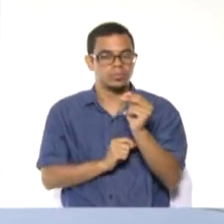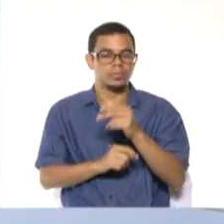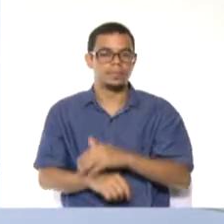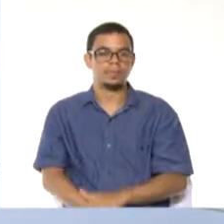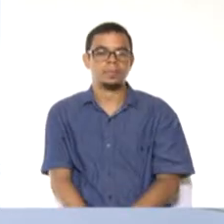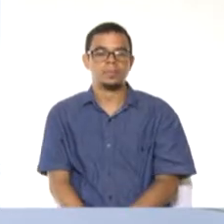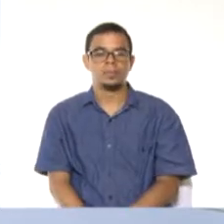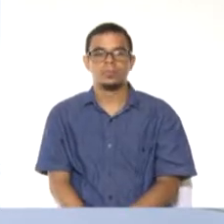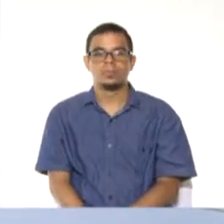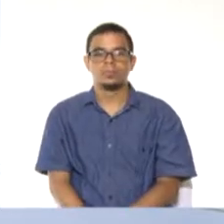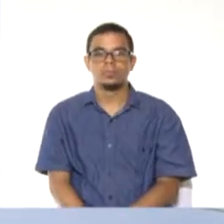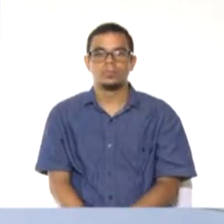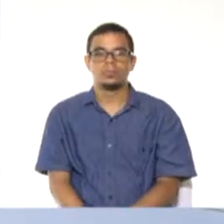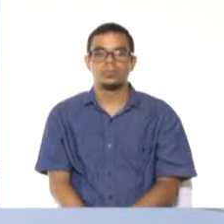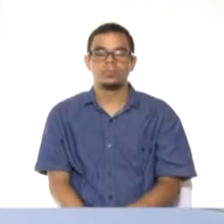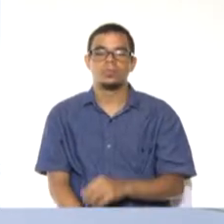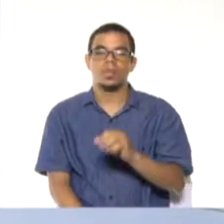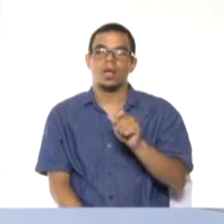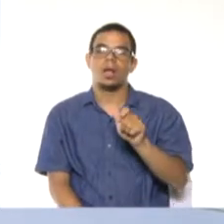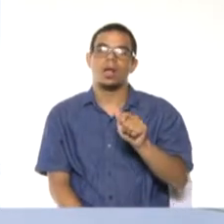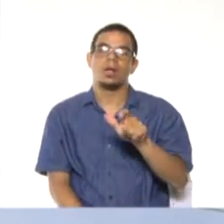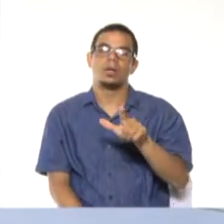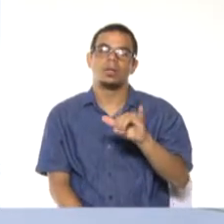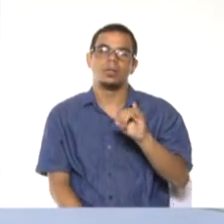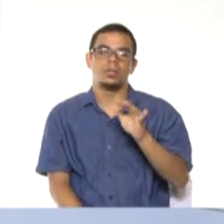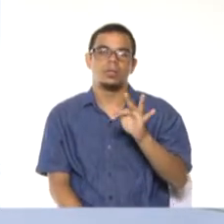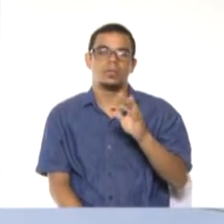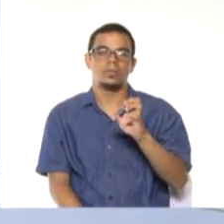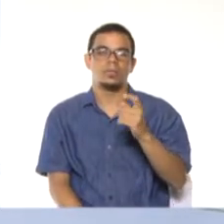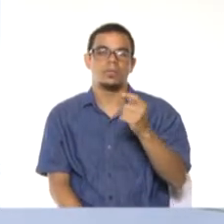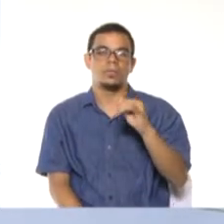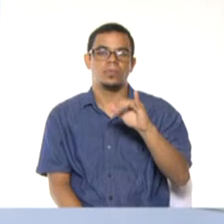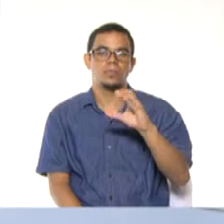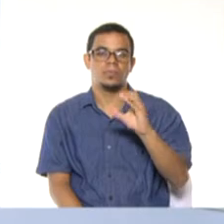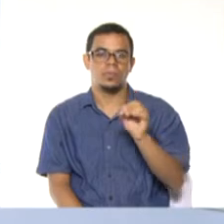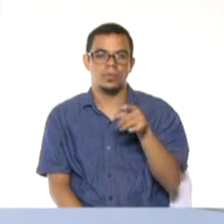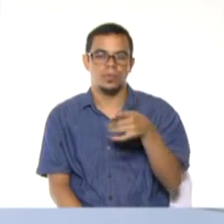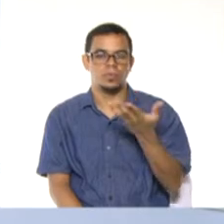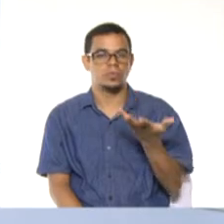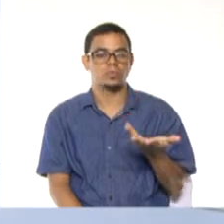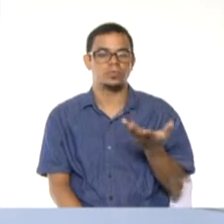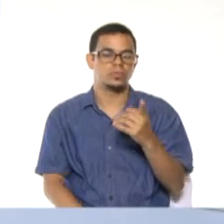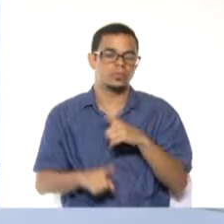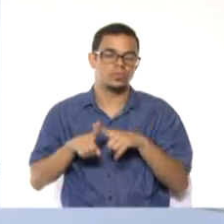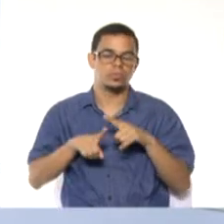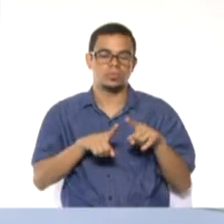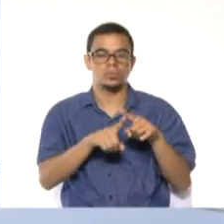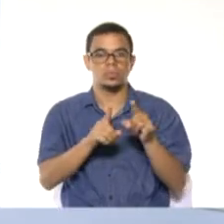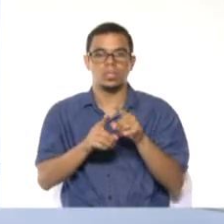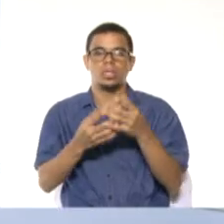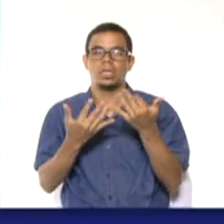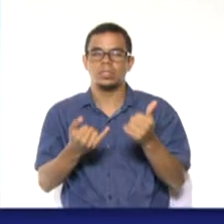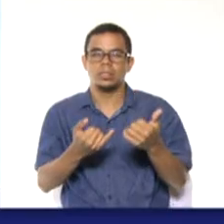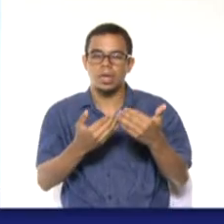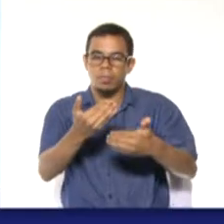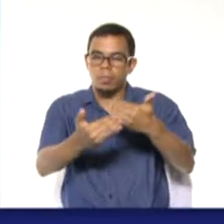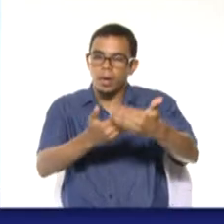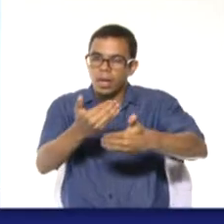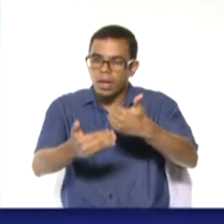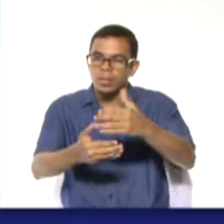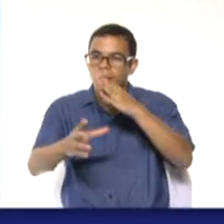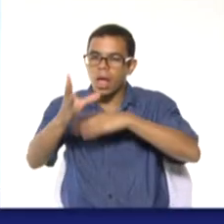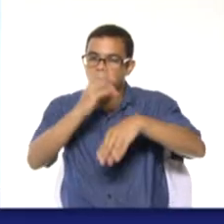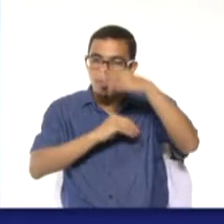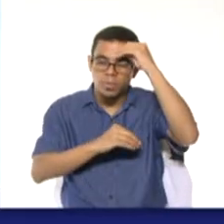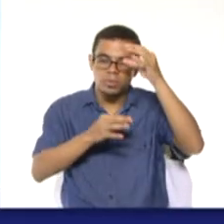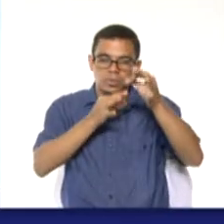al respecto. Entonces, por último, no vamos a olvidarnos de nuestras actividades evaluativas. Esas actividades